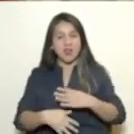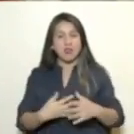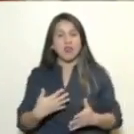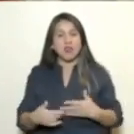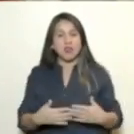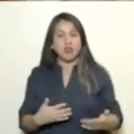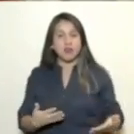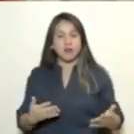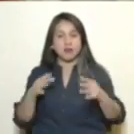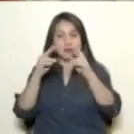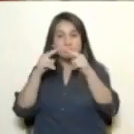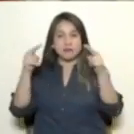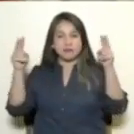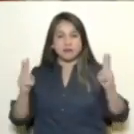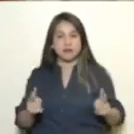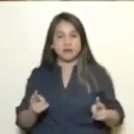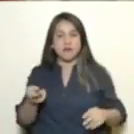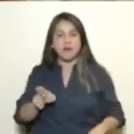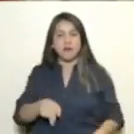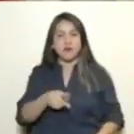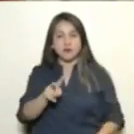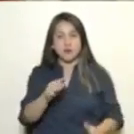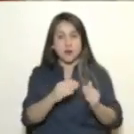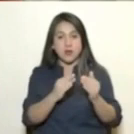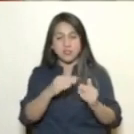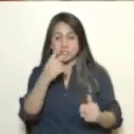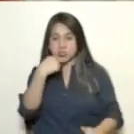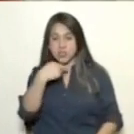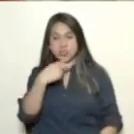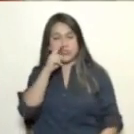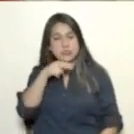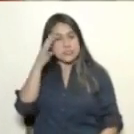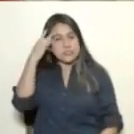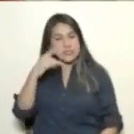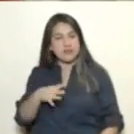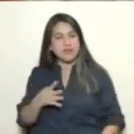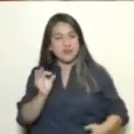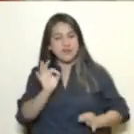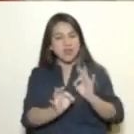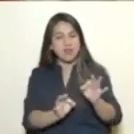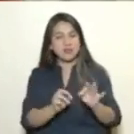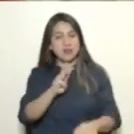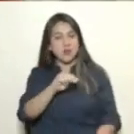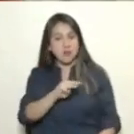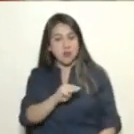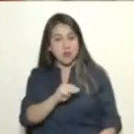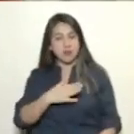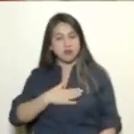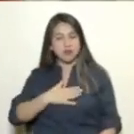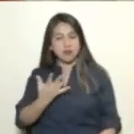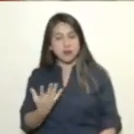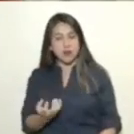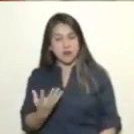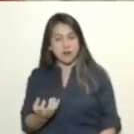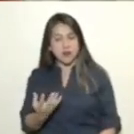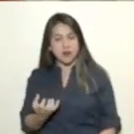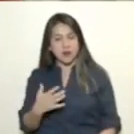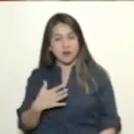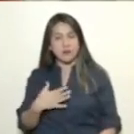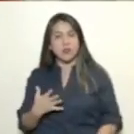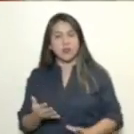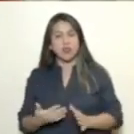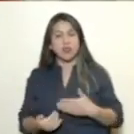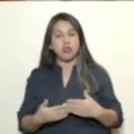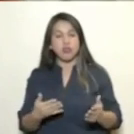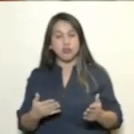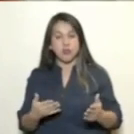telefónicos para volver llorando a sus casas sin saber qué decir a sus madres, y yo grabaré mis iniciales